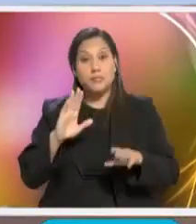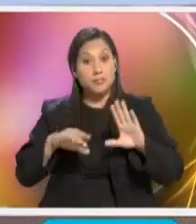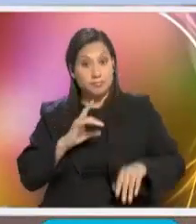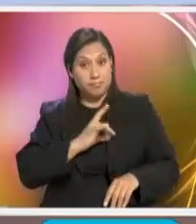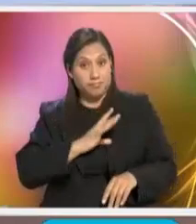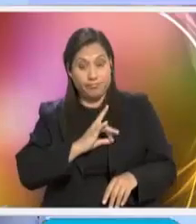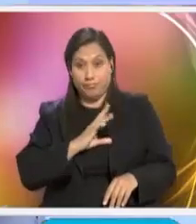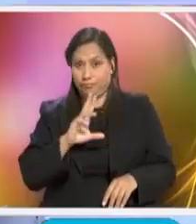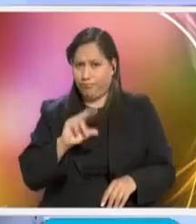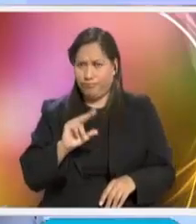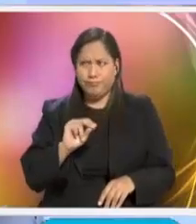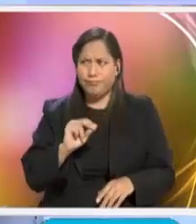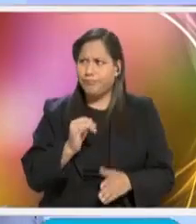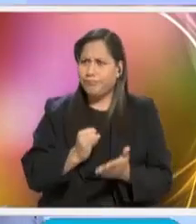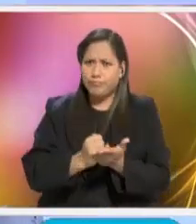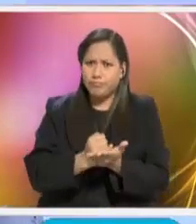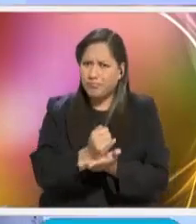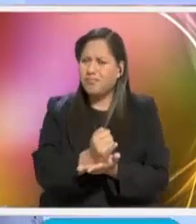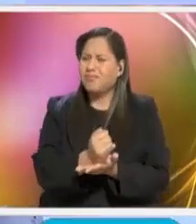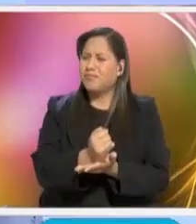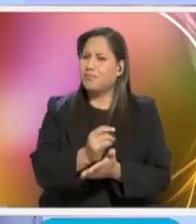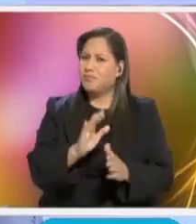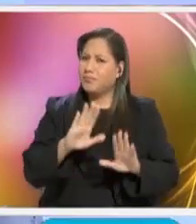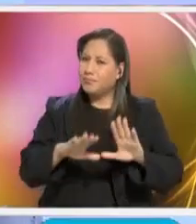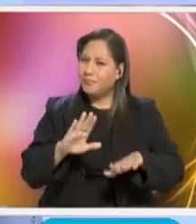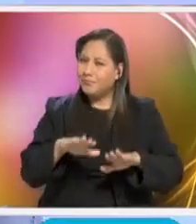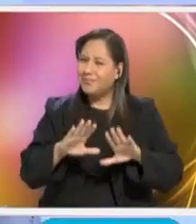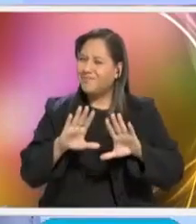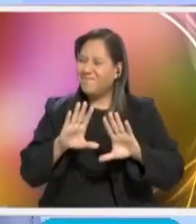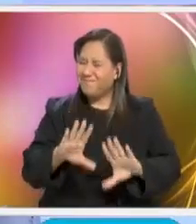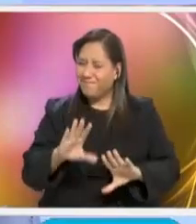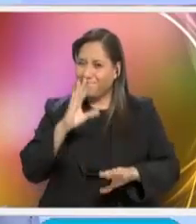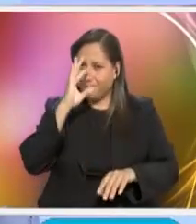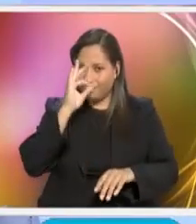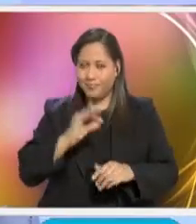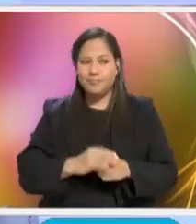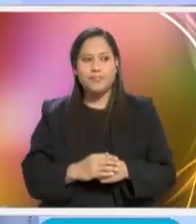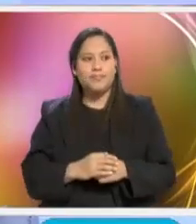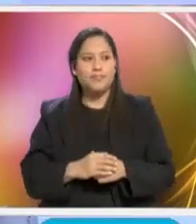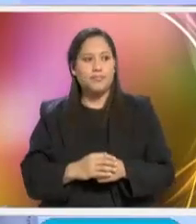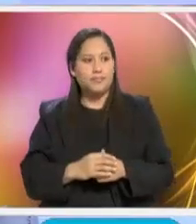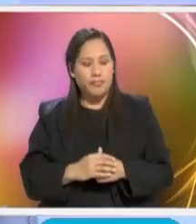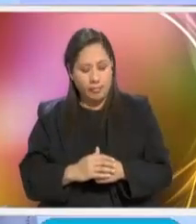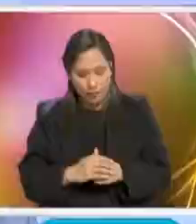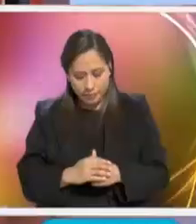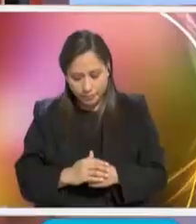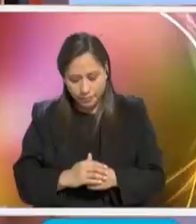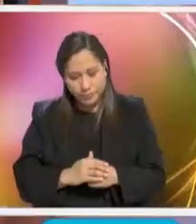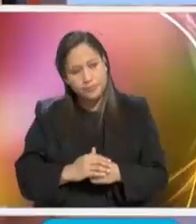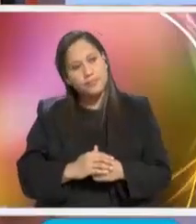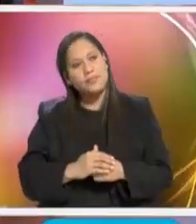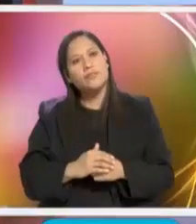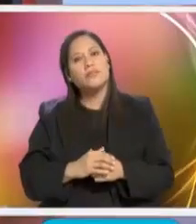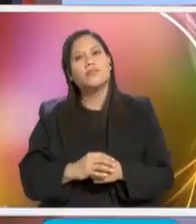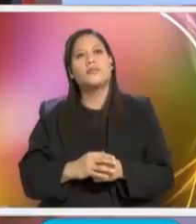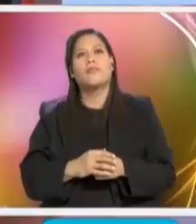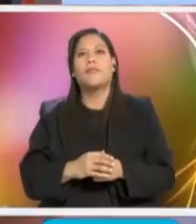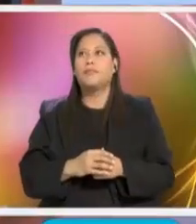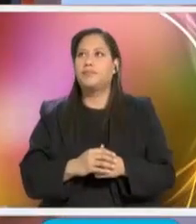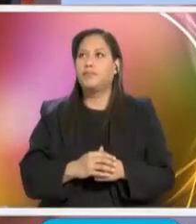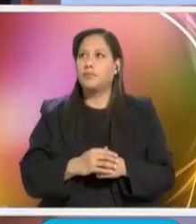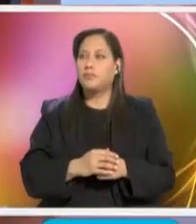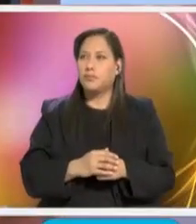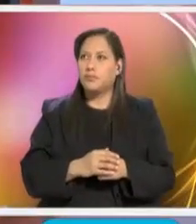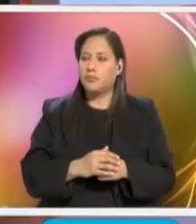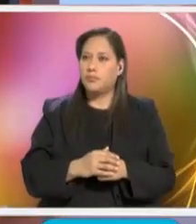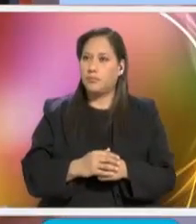nos atrevemos a dar ese paso y se queda ahí. Pero, pues deberíamos de saber, deberíamos de conocer más cómo es